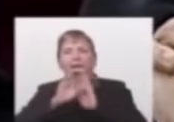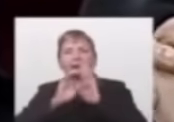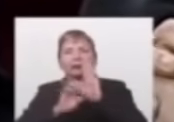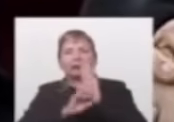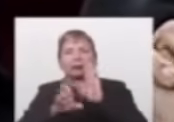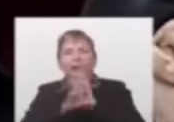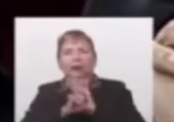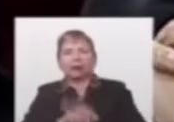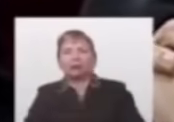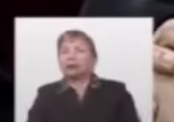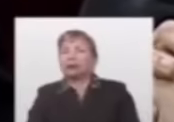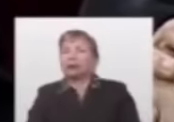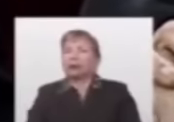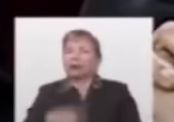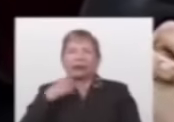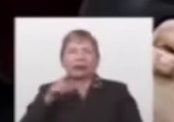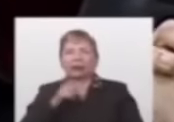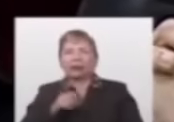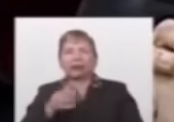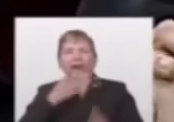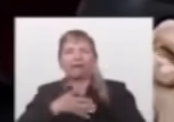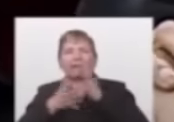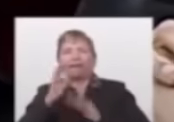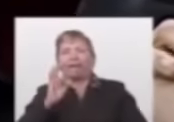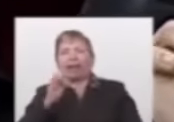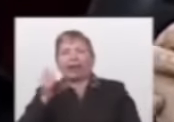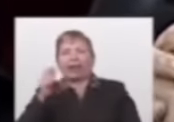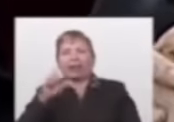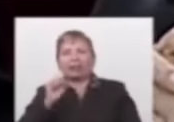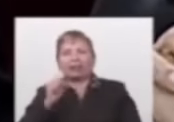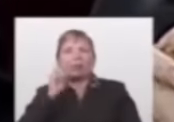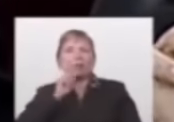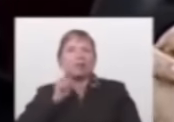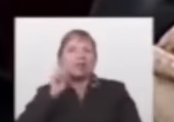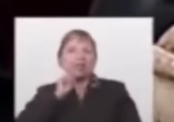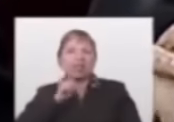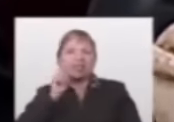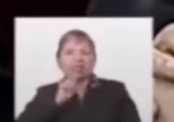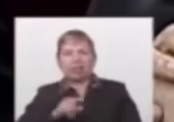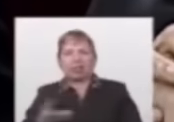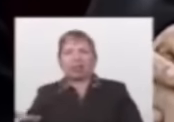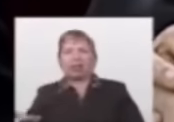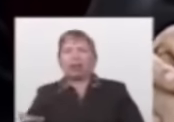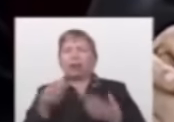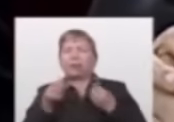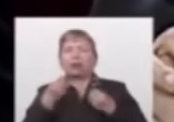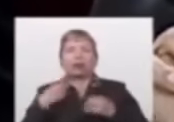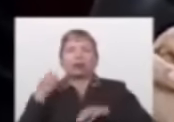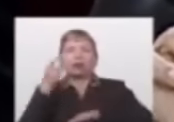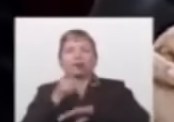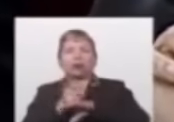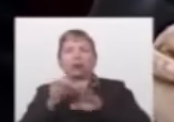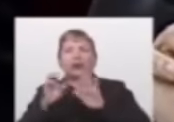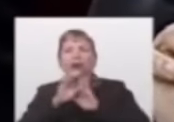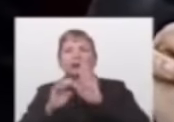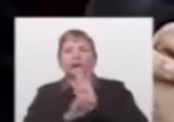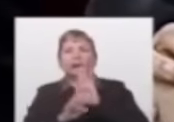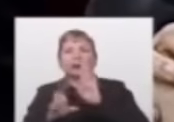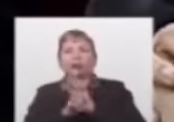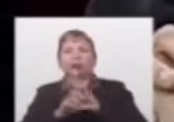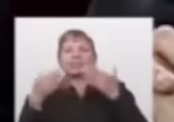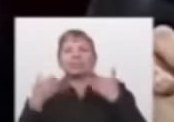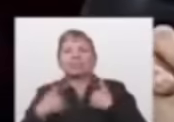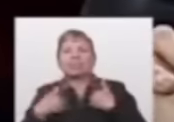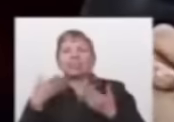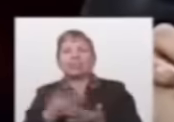constitucional? Eso es totalmente falaz. Mentira. Porque una denuncia constitucional tiene